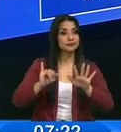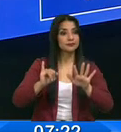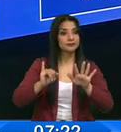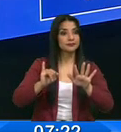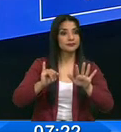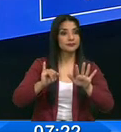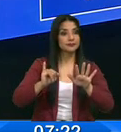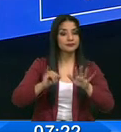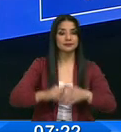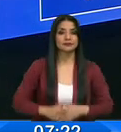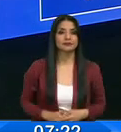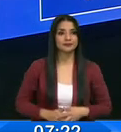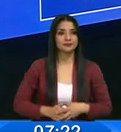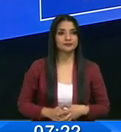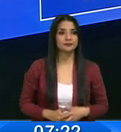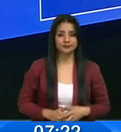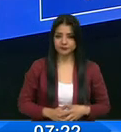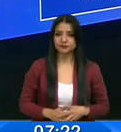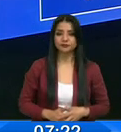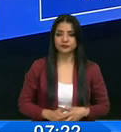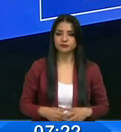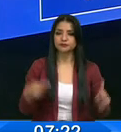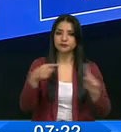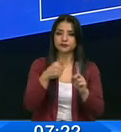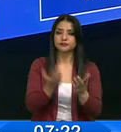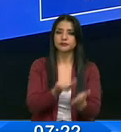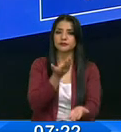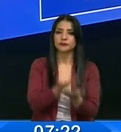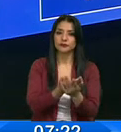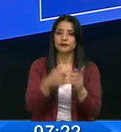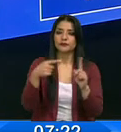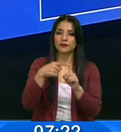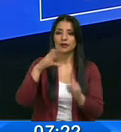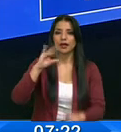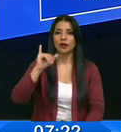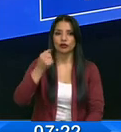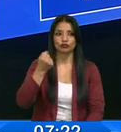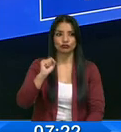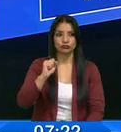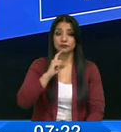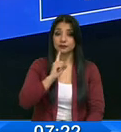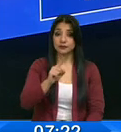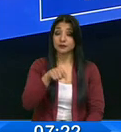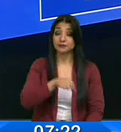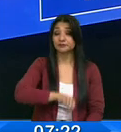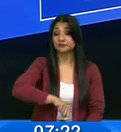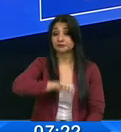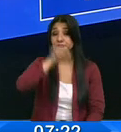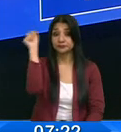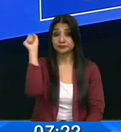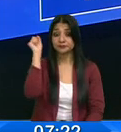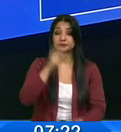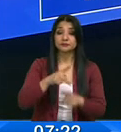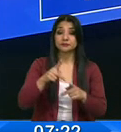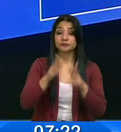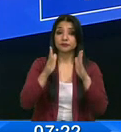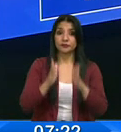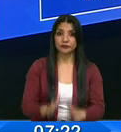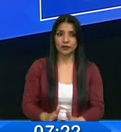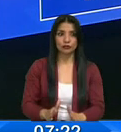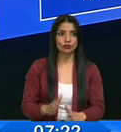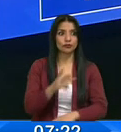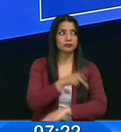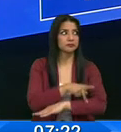Guerrero, listas 6. ¿Qué propone Carlos Luis Morales? Eso tiene que llegar a ser parte del Consejo